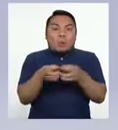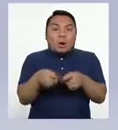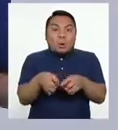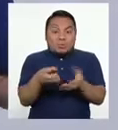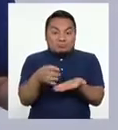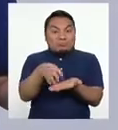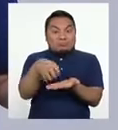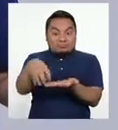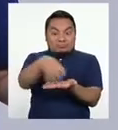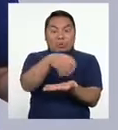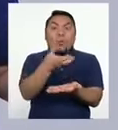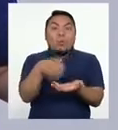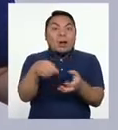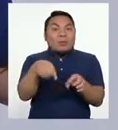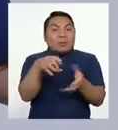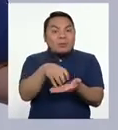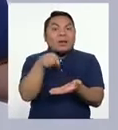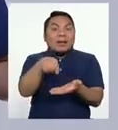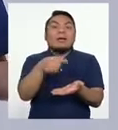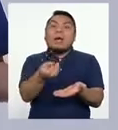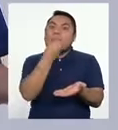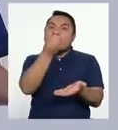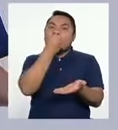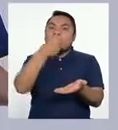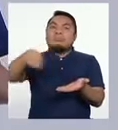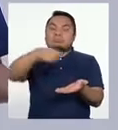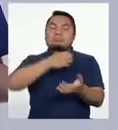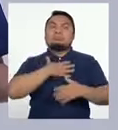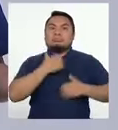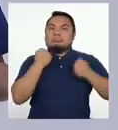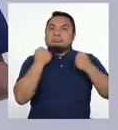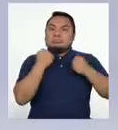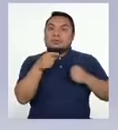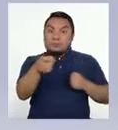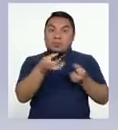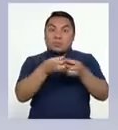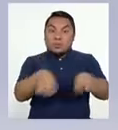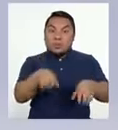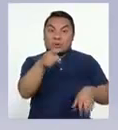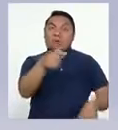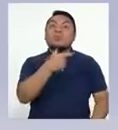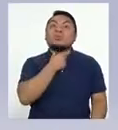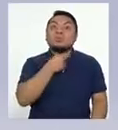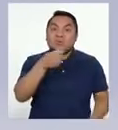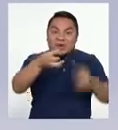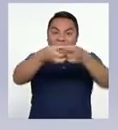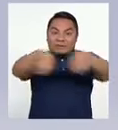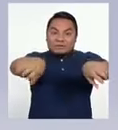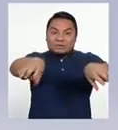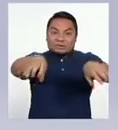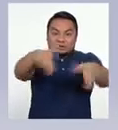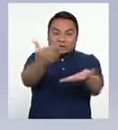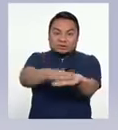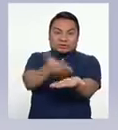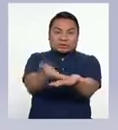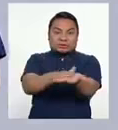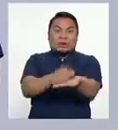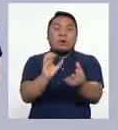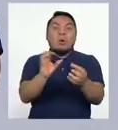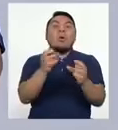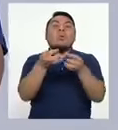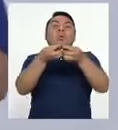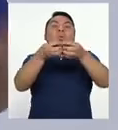alimentan. ¿Cómo les gustan a ustedes los huevos? ¿Les gusta el huevo frito? ¿El huevo